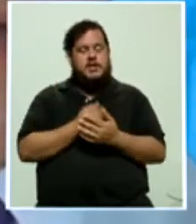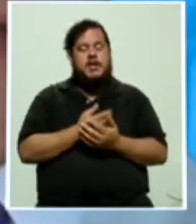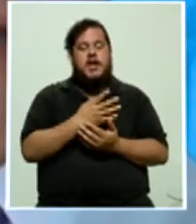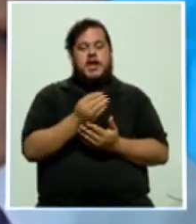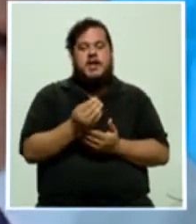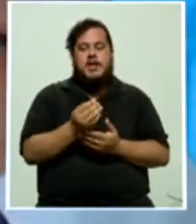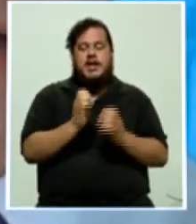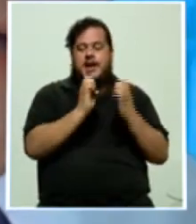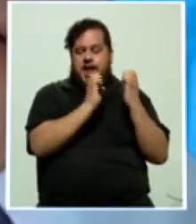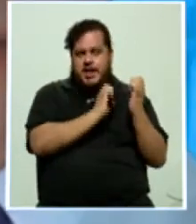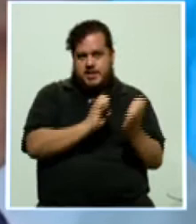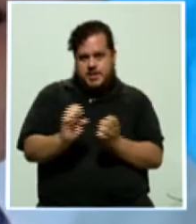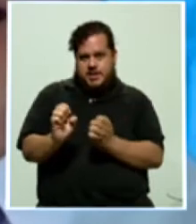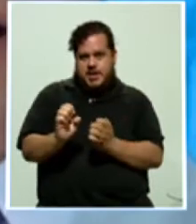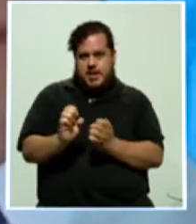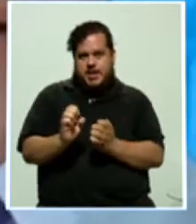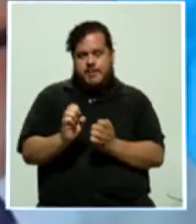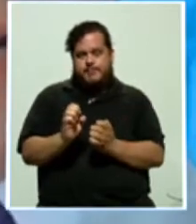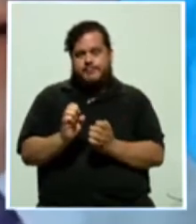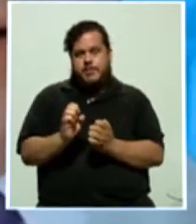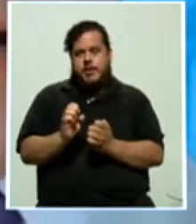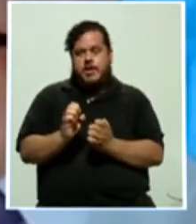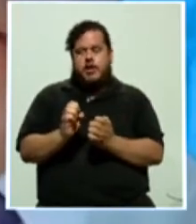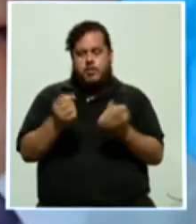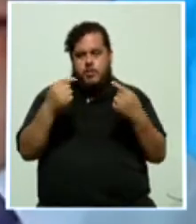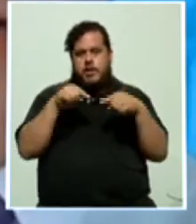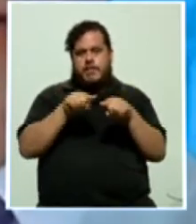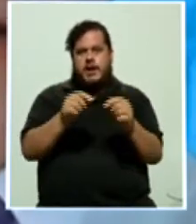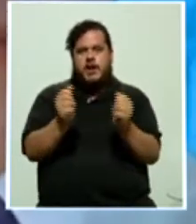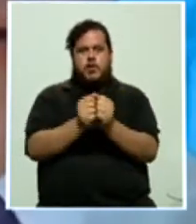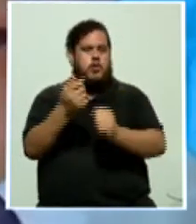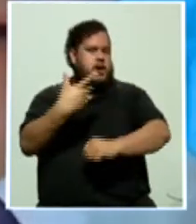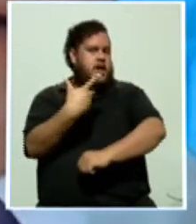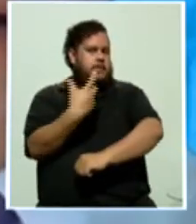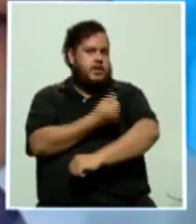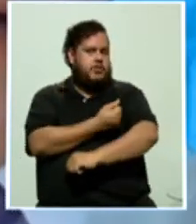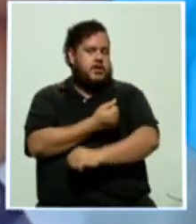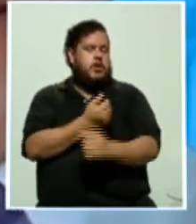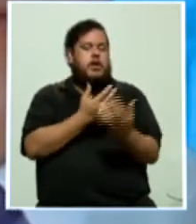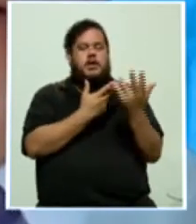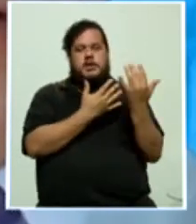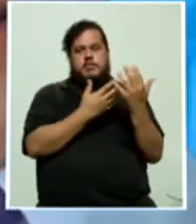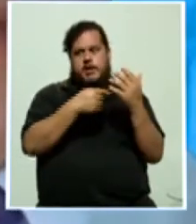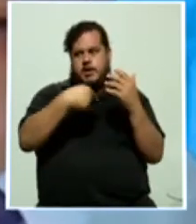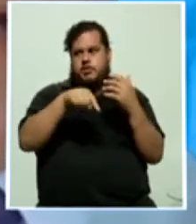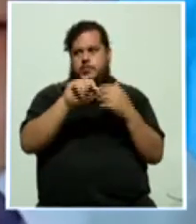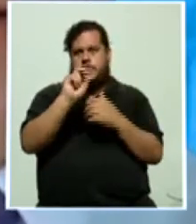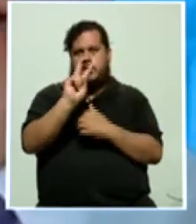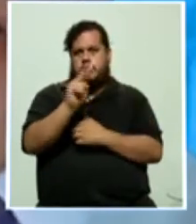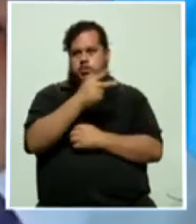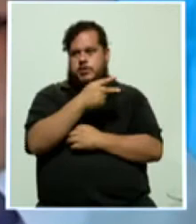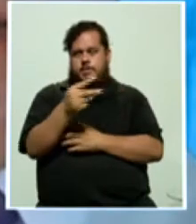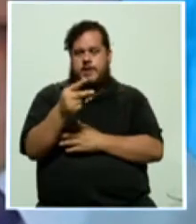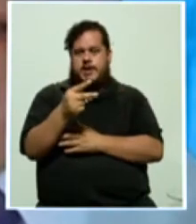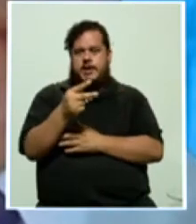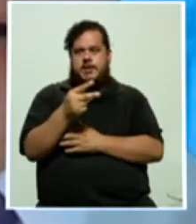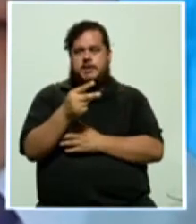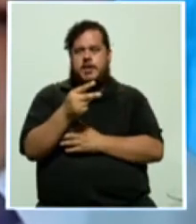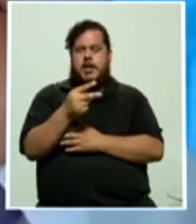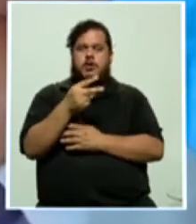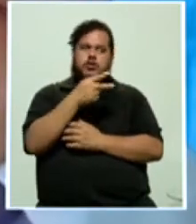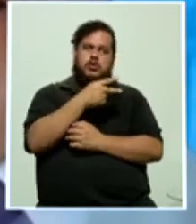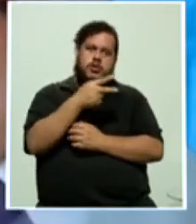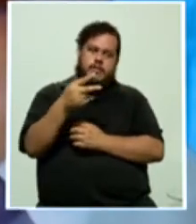Y la estrategia, como va en paralelo con la vacunación, se espera que en las próximas 2 semanas, 2 o quizás 3